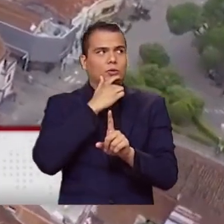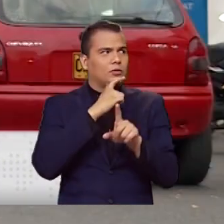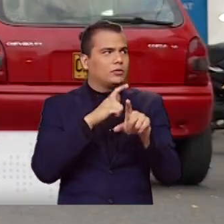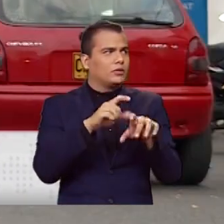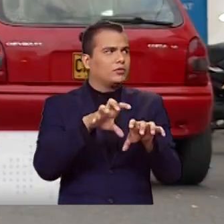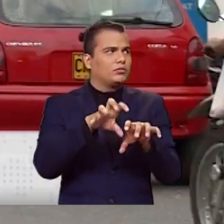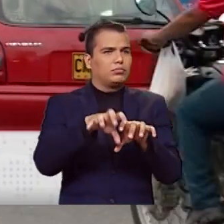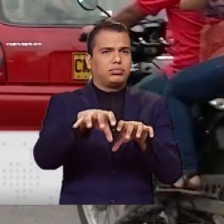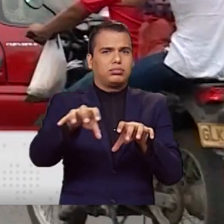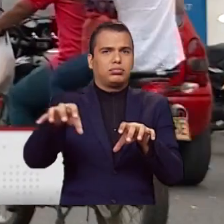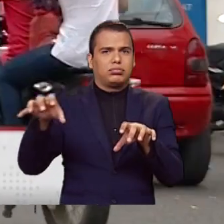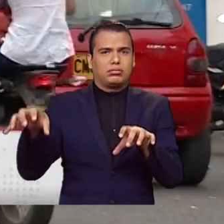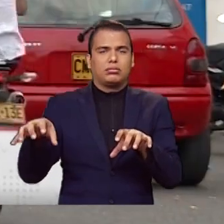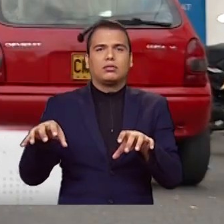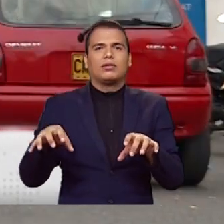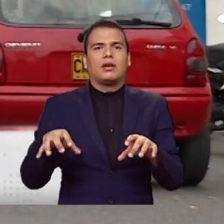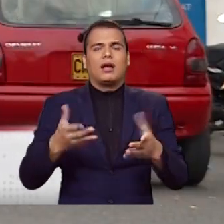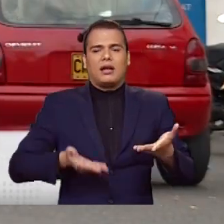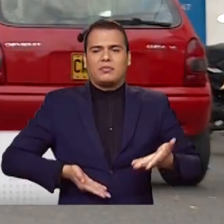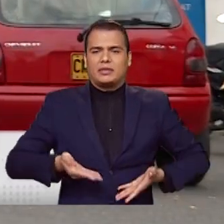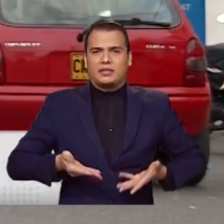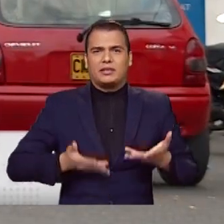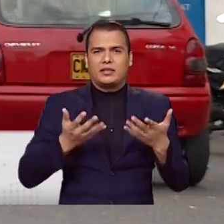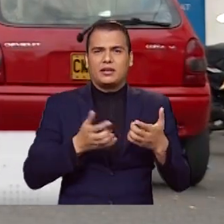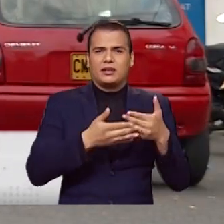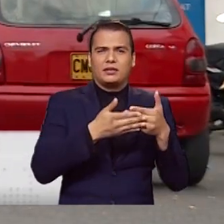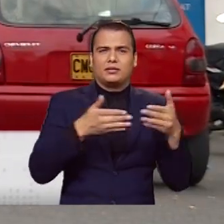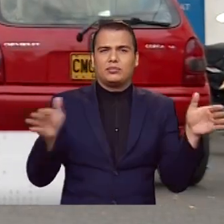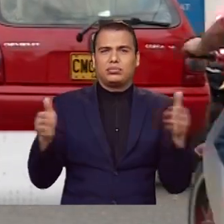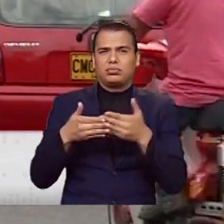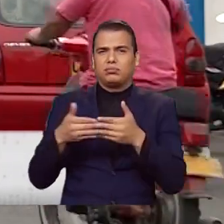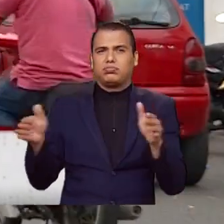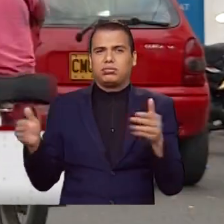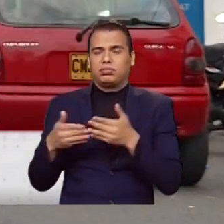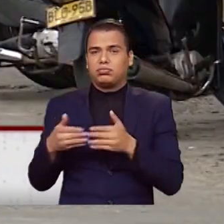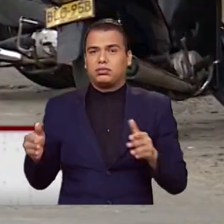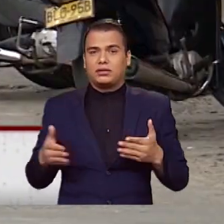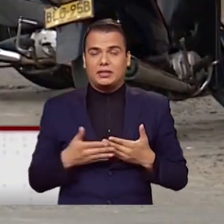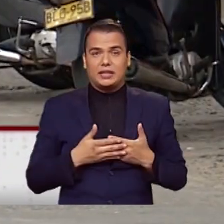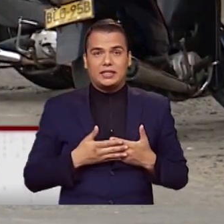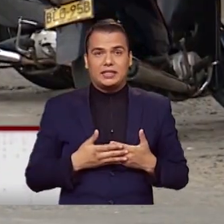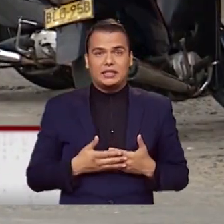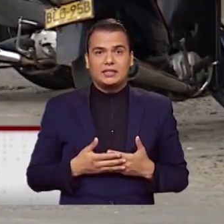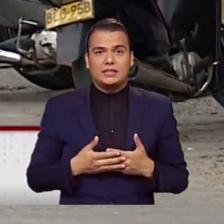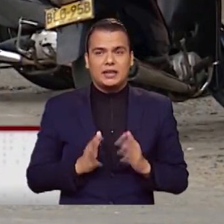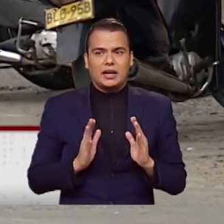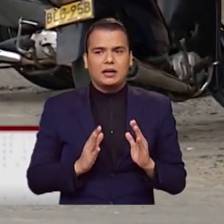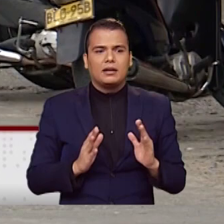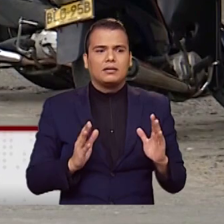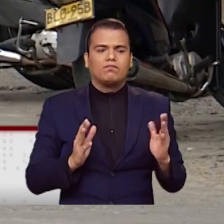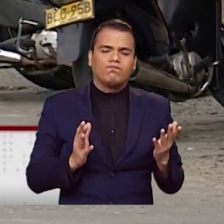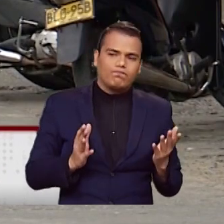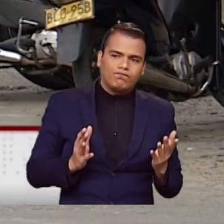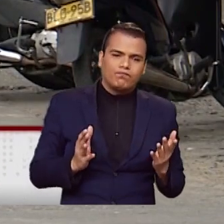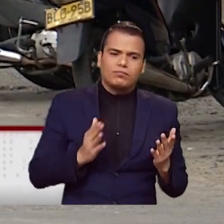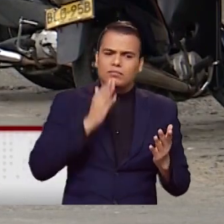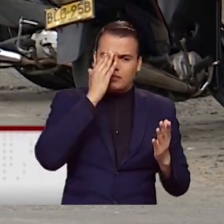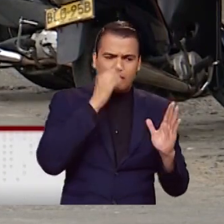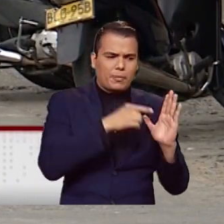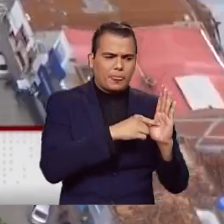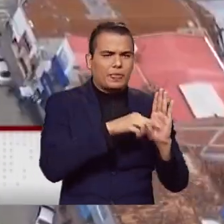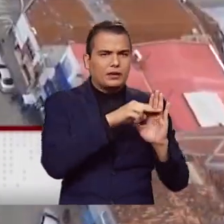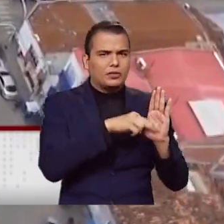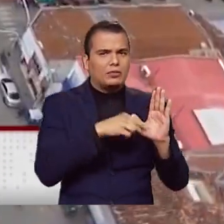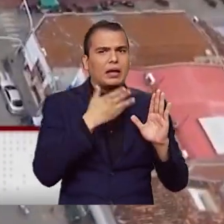reactivar sus actividades económicas, valga la redundancia, y que hacen parte de las excepciones decretadas por el Gobierno Nacional, pues cargan